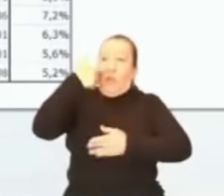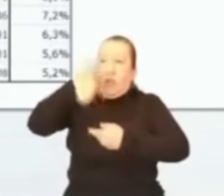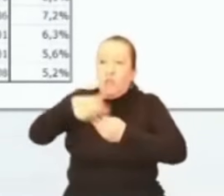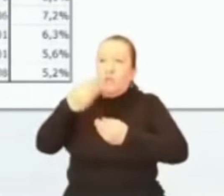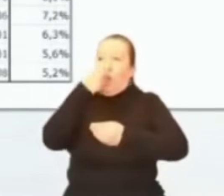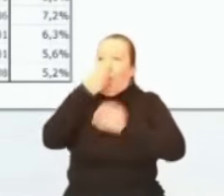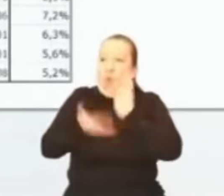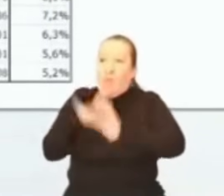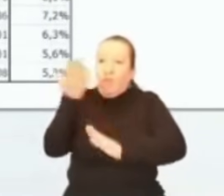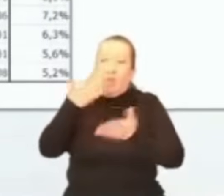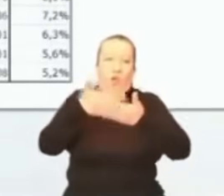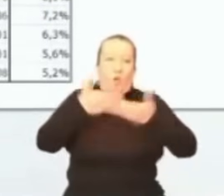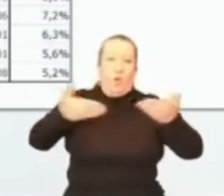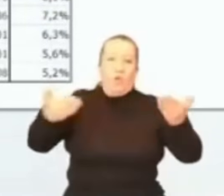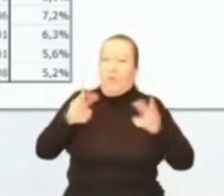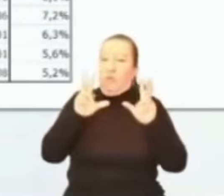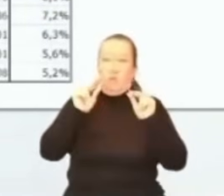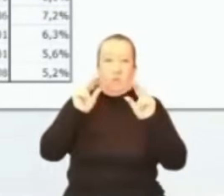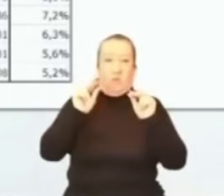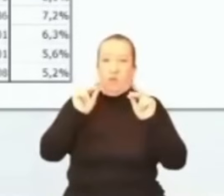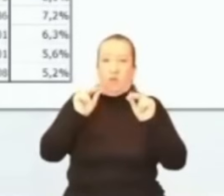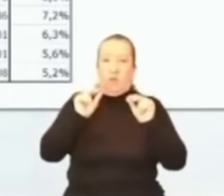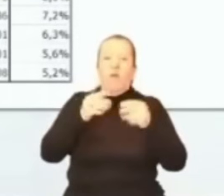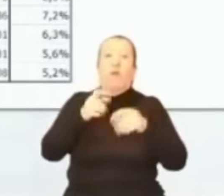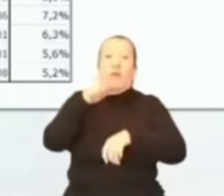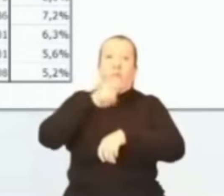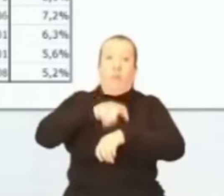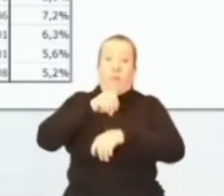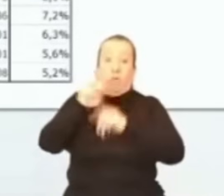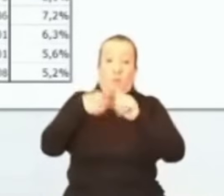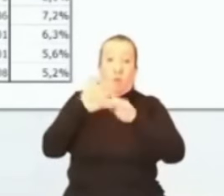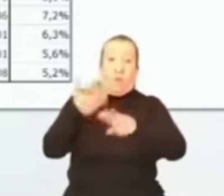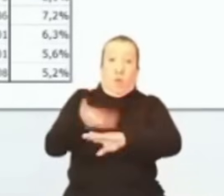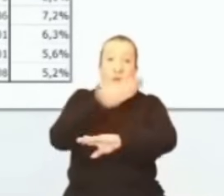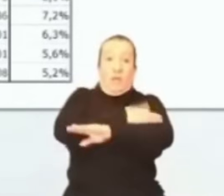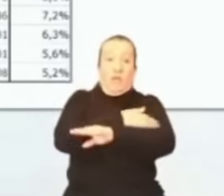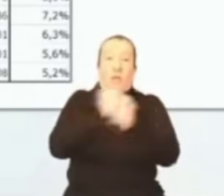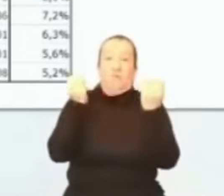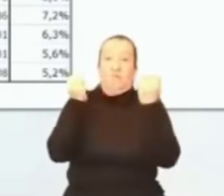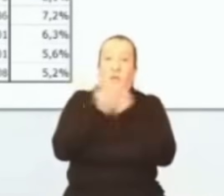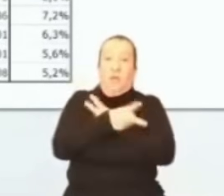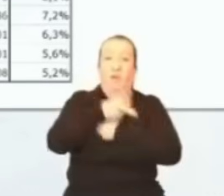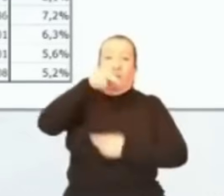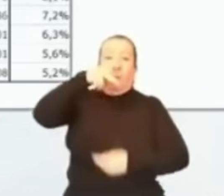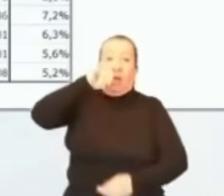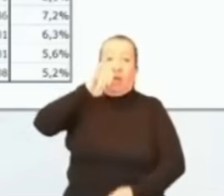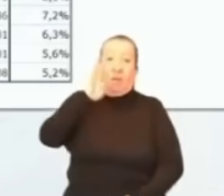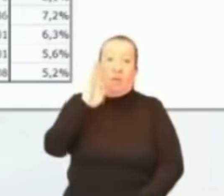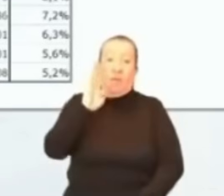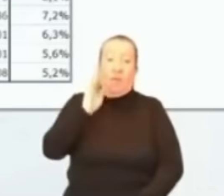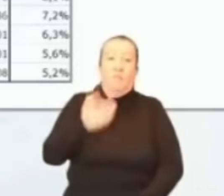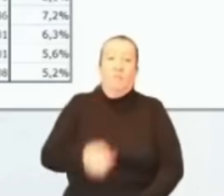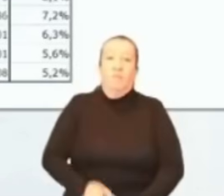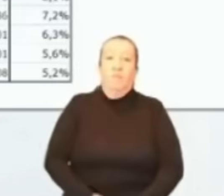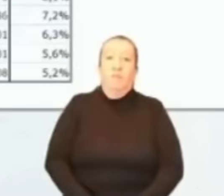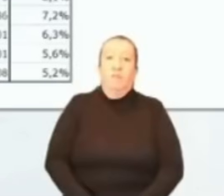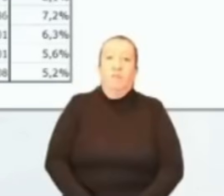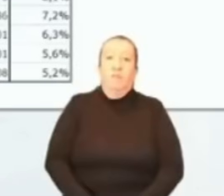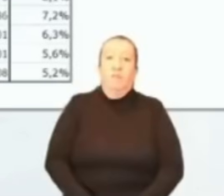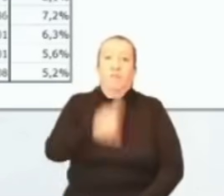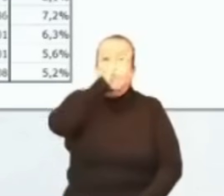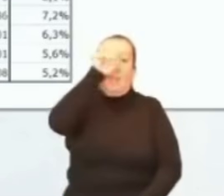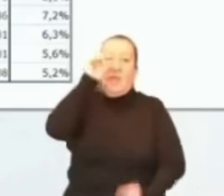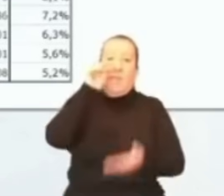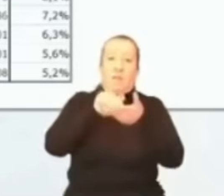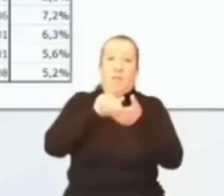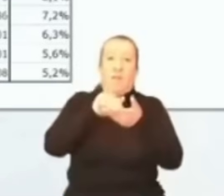gasolinazo, paquetazos y todas las cosas, ¿ya? Entonces, en su peor momento, la deuda llegó a 8 mil millones, un PIB, Producto Interno Bruto,